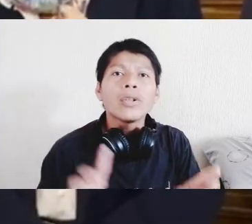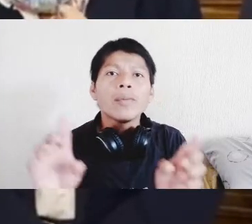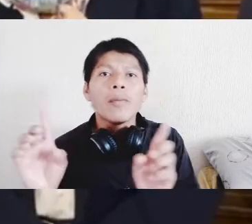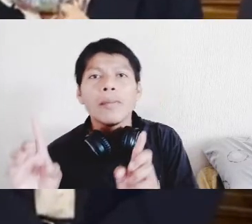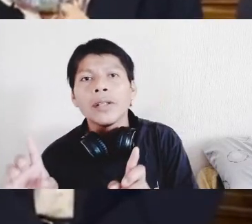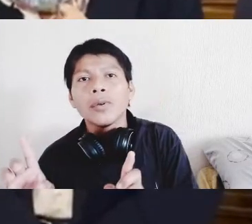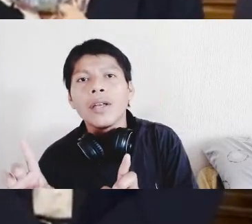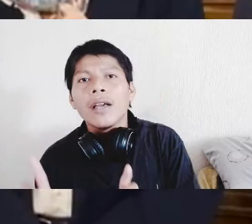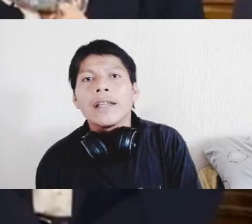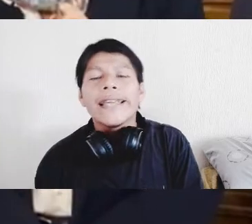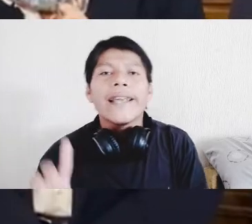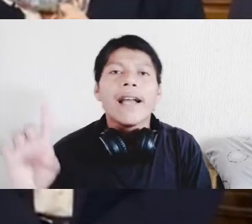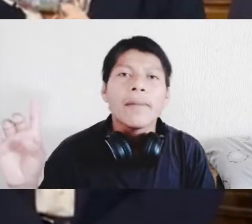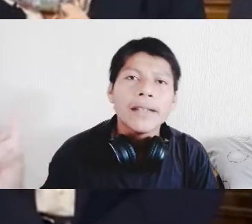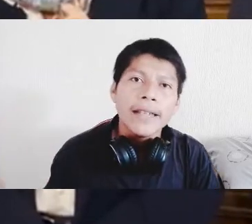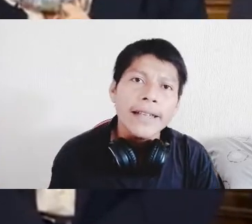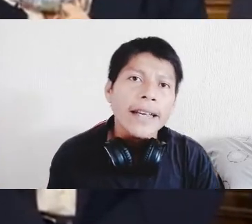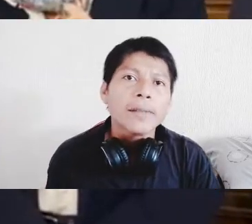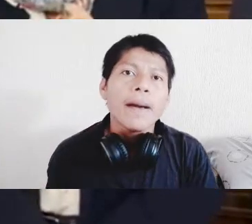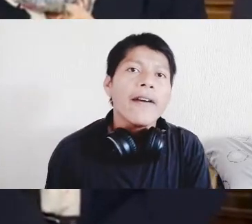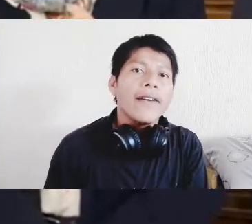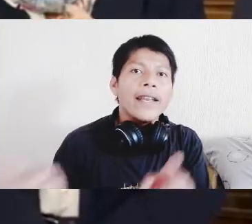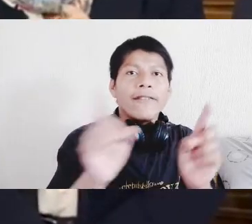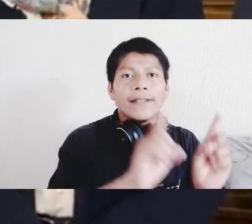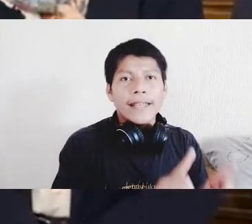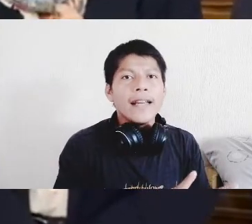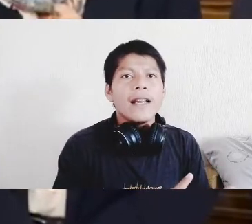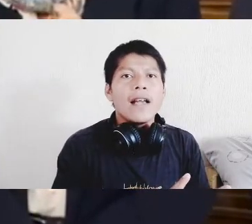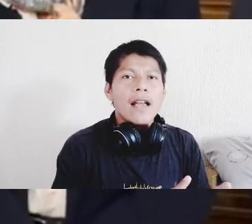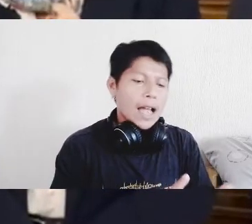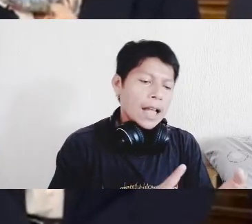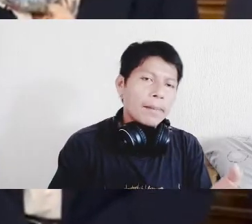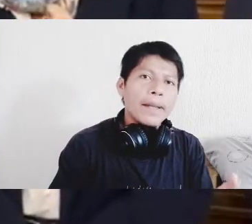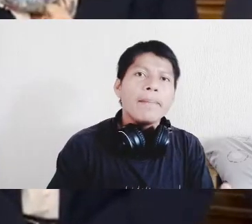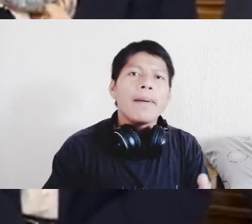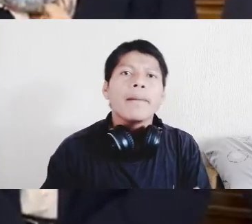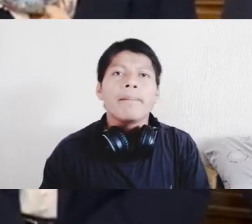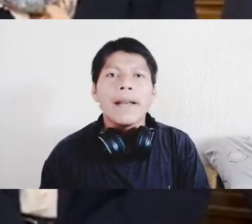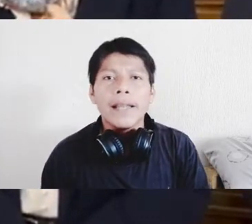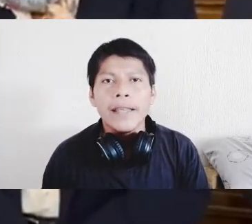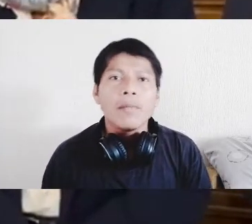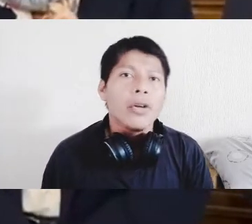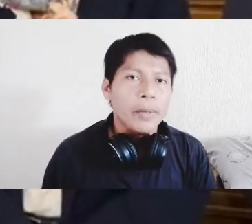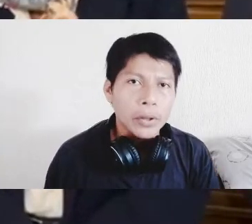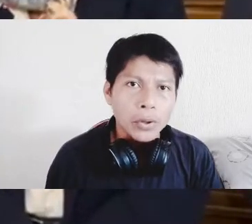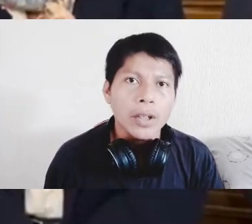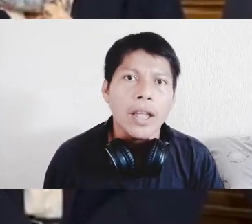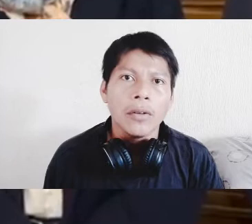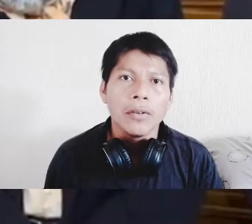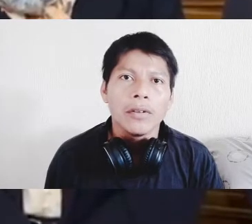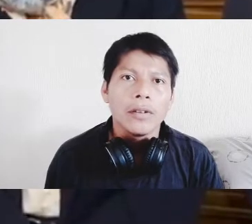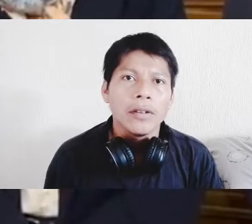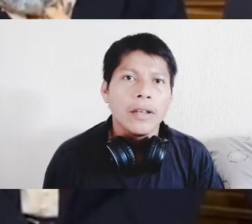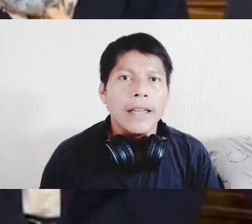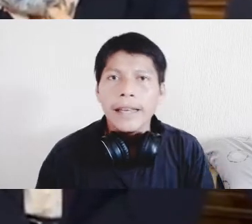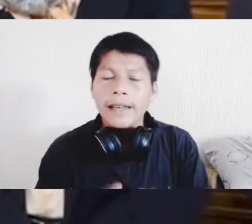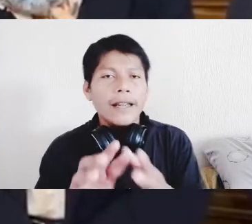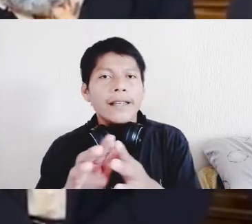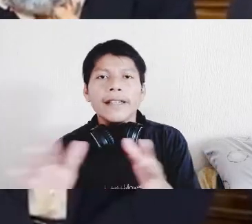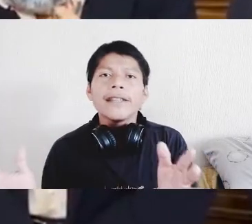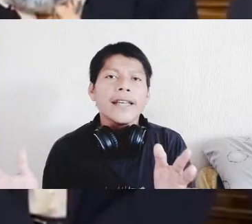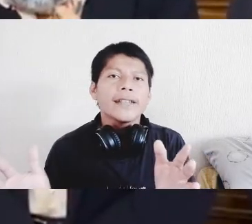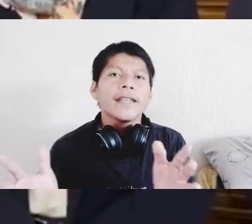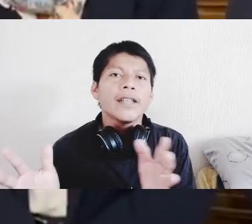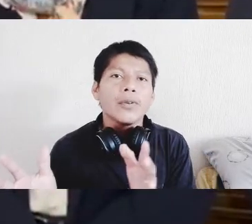de último momento, quiere cambiar las reglas para beneficiar al PRI, PAN, PRD, Movimiento Ciudadano.